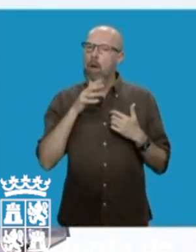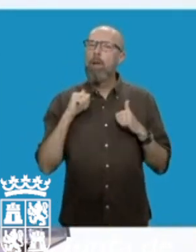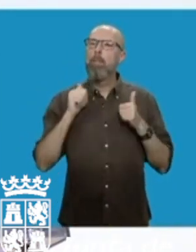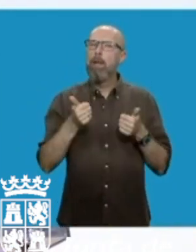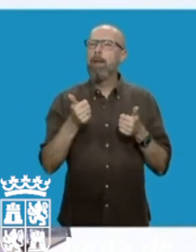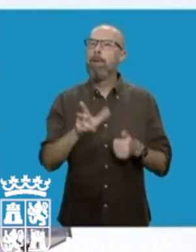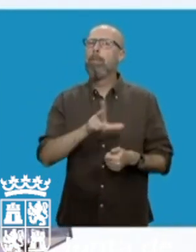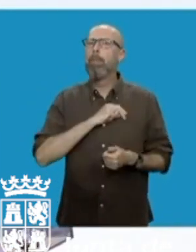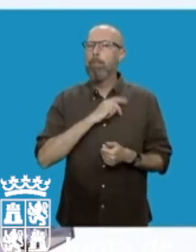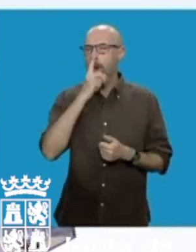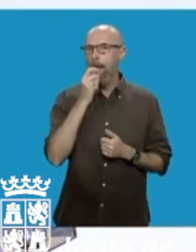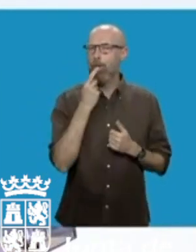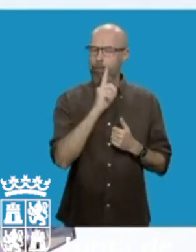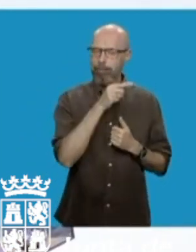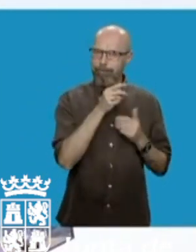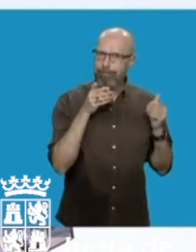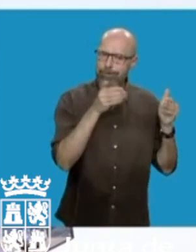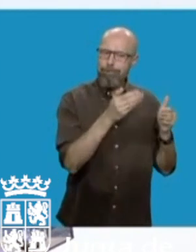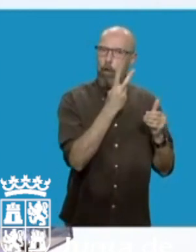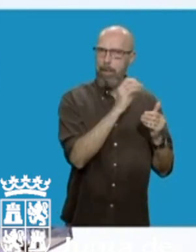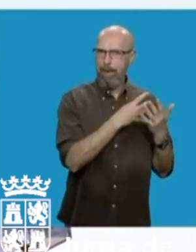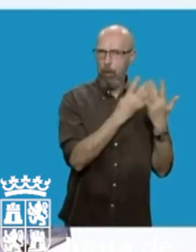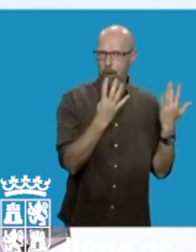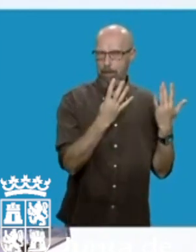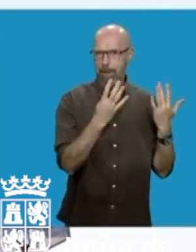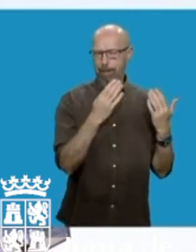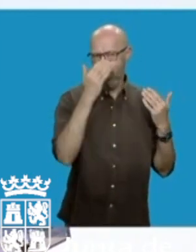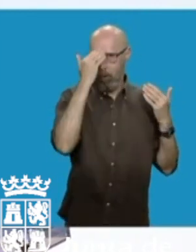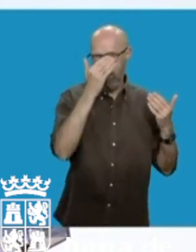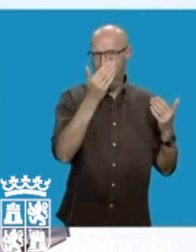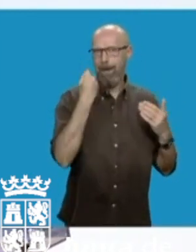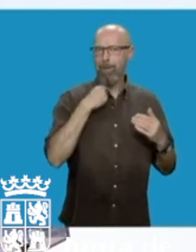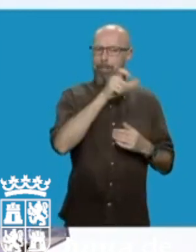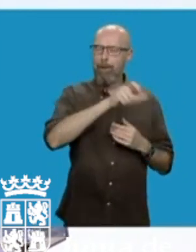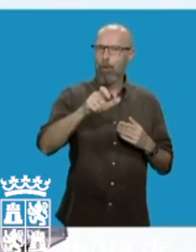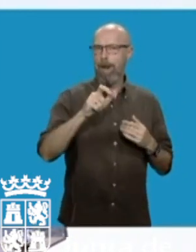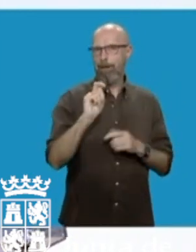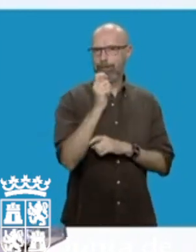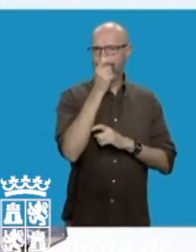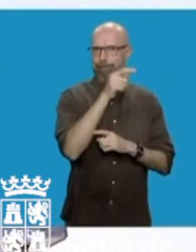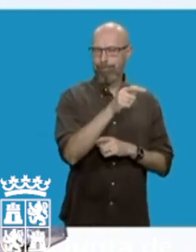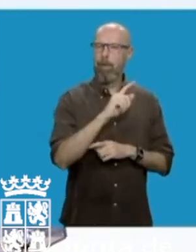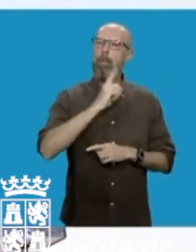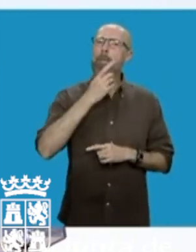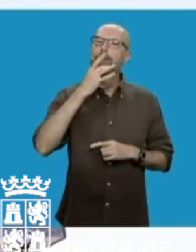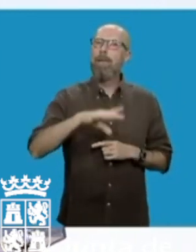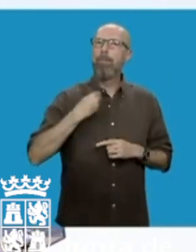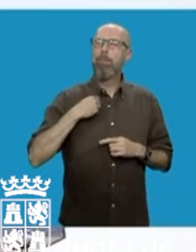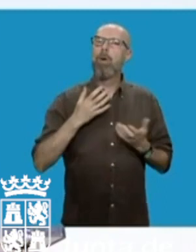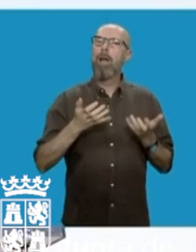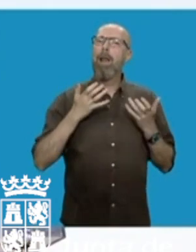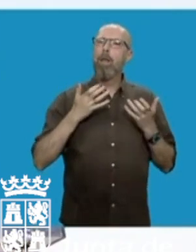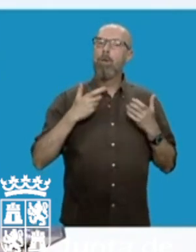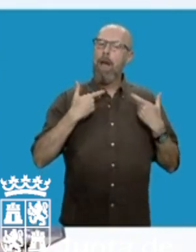los premiados de 2019, con el homenaje propiamente dicho a nuestros campeones, el primero de los cuales es el ganador en el apartado